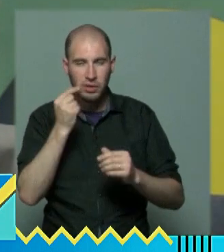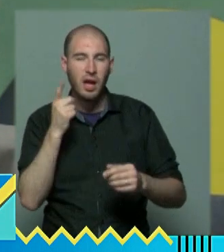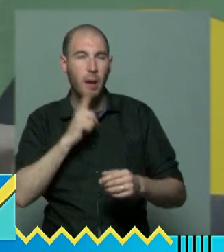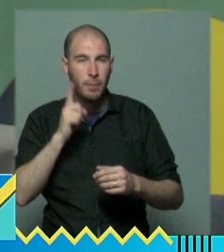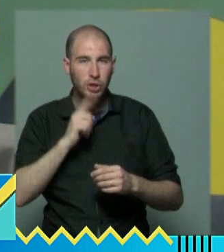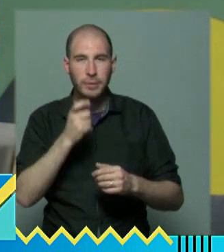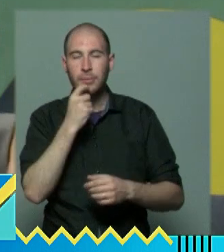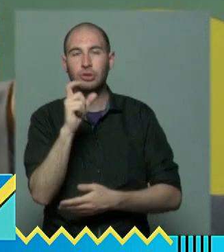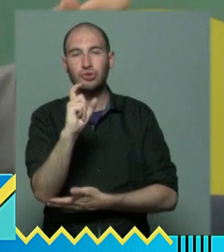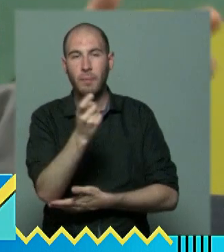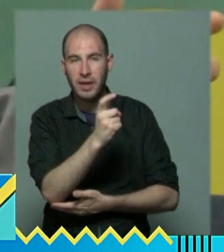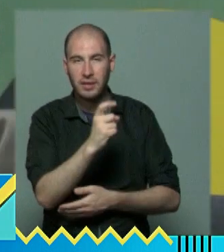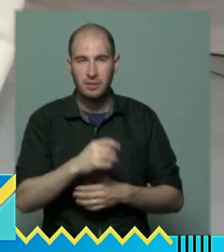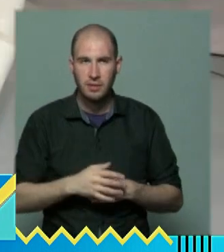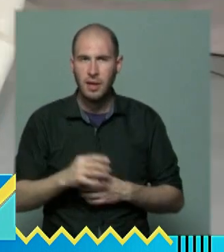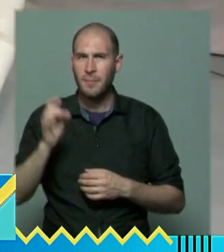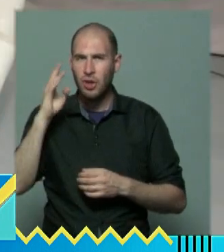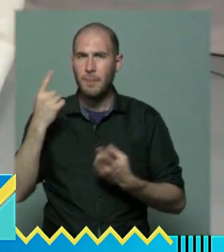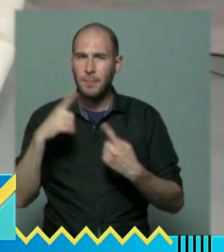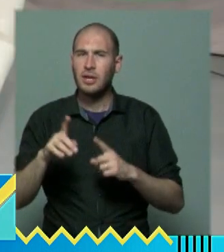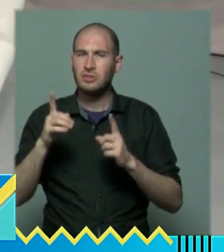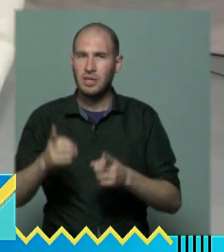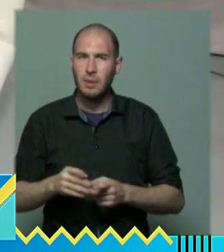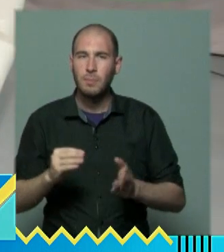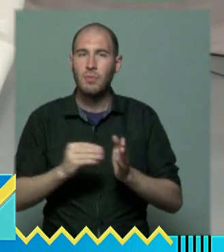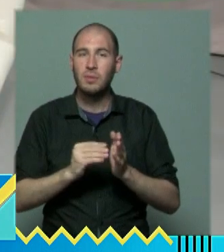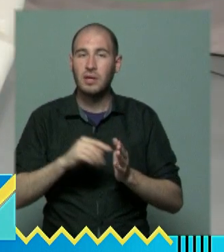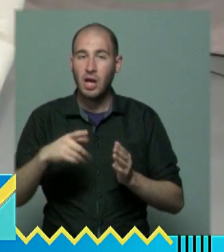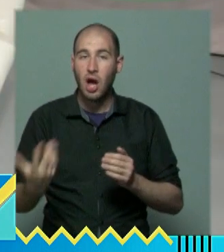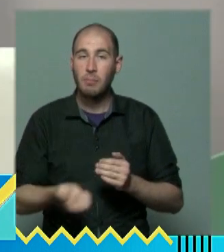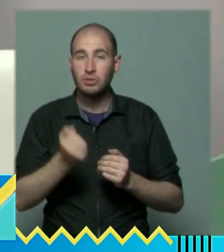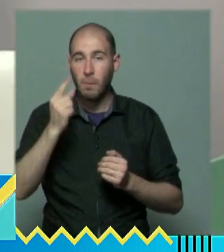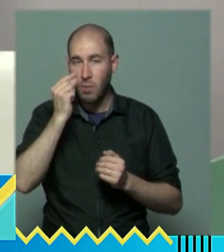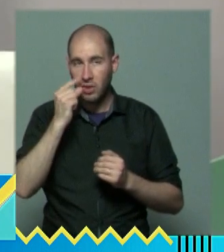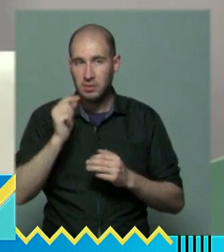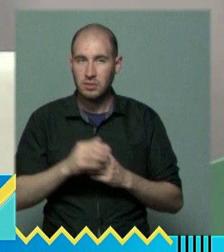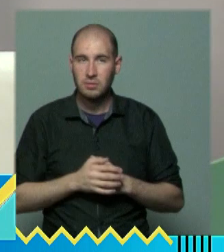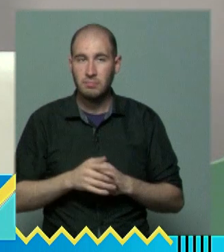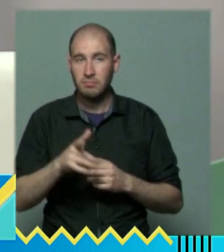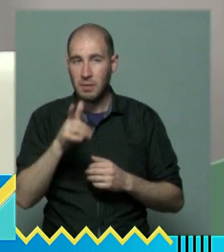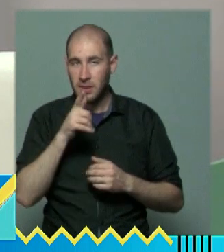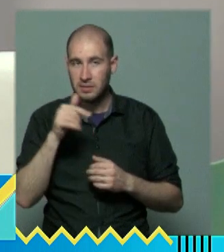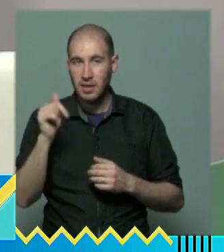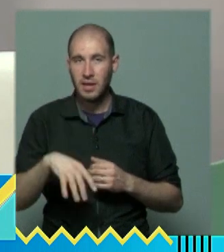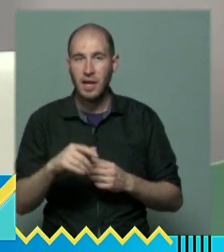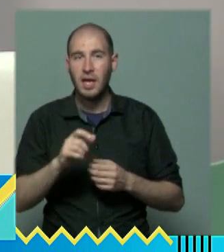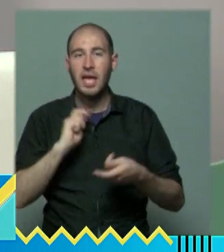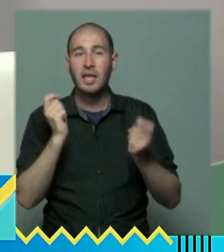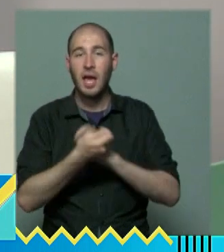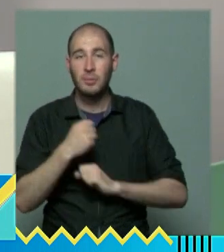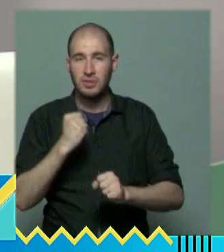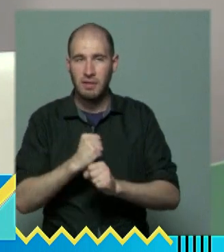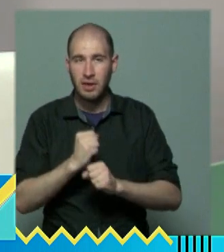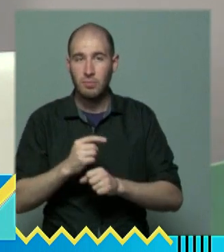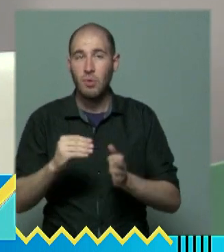el submarino. Sí, igual, perdón, pero en algún punto también es un momento de aprovechamiento político poder, me parece, tratar una reforma laboral.